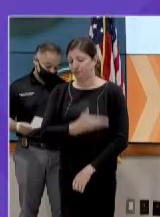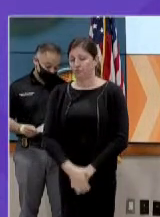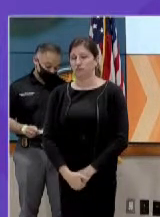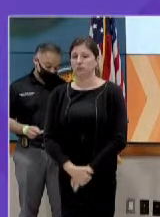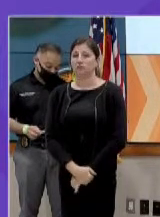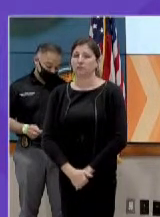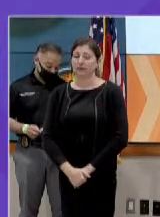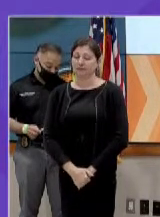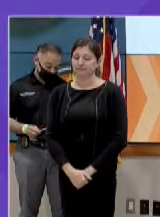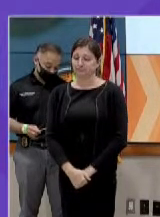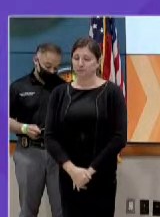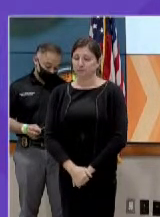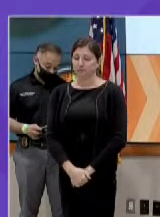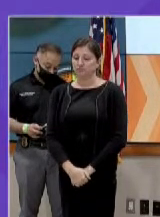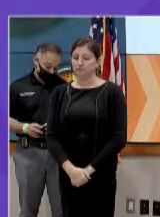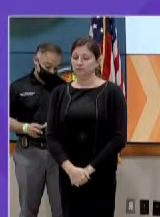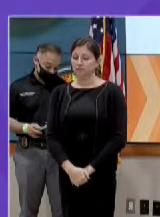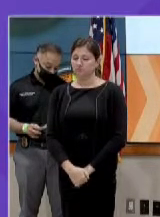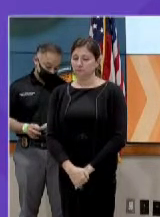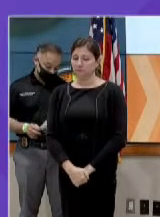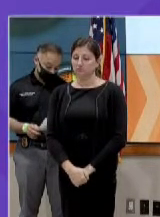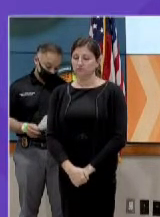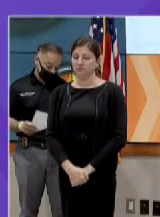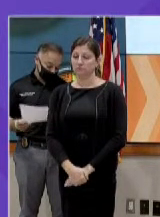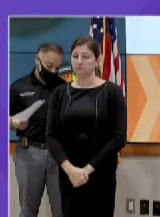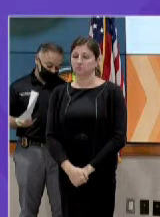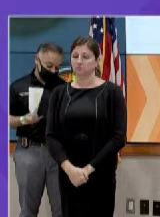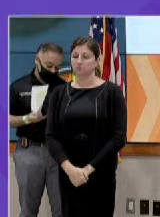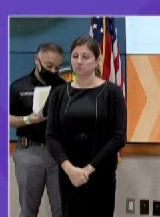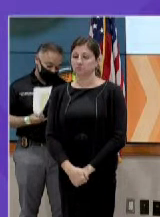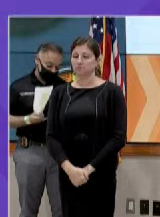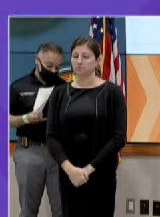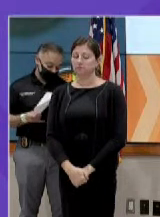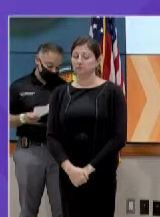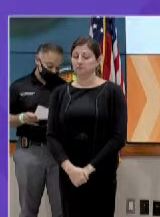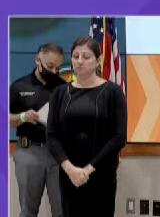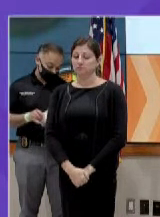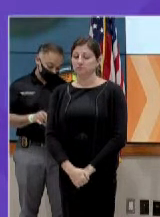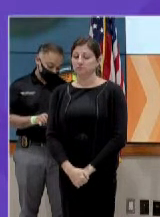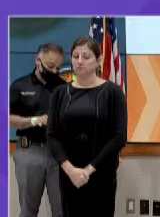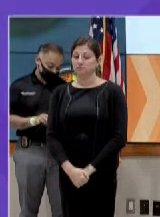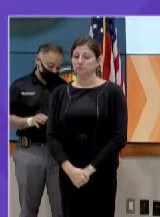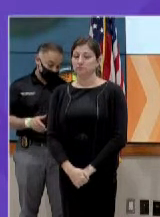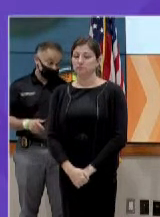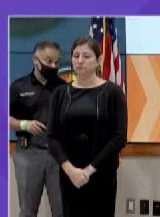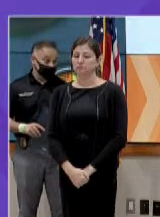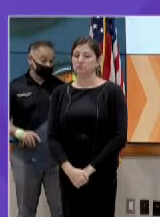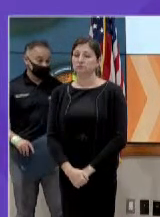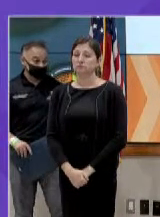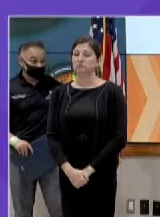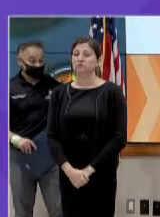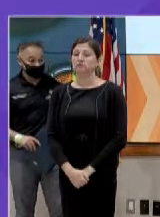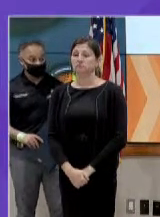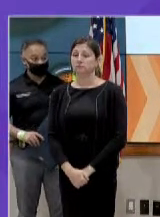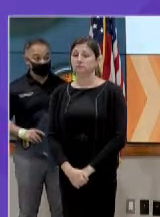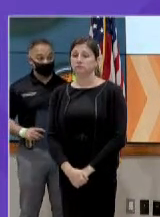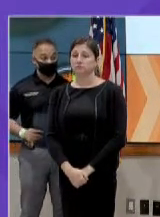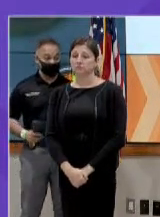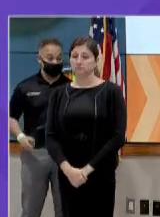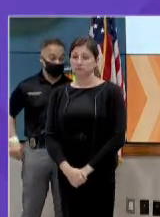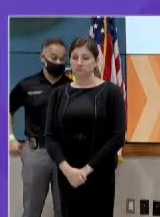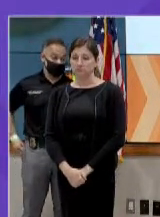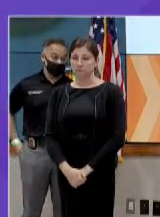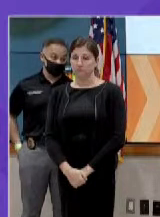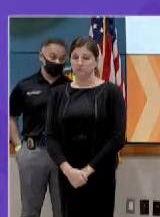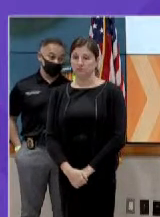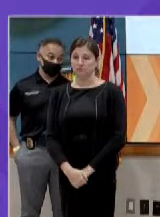por clarificar que pase lo que pase, vamos a seguir trabajando por luchar y